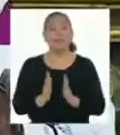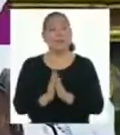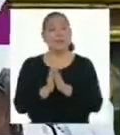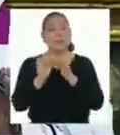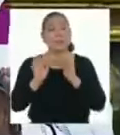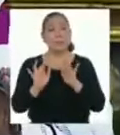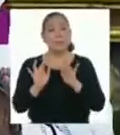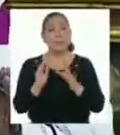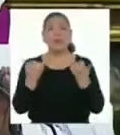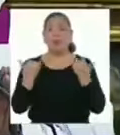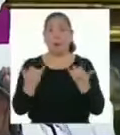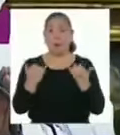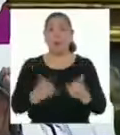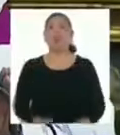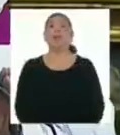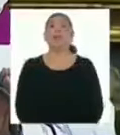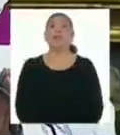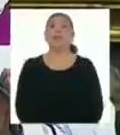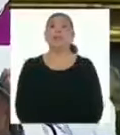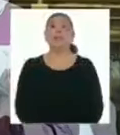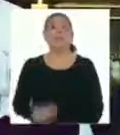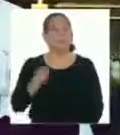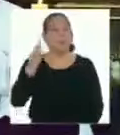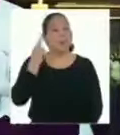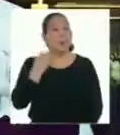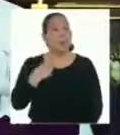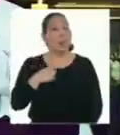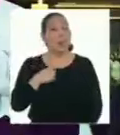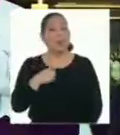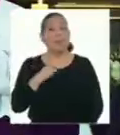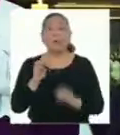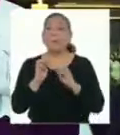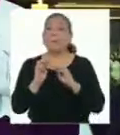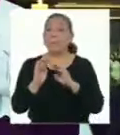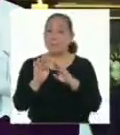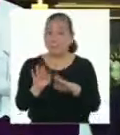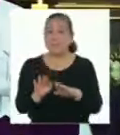santos misterios que celebramos en razón de nuestro ministerio.